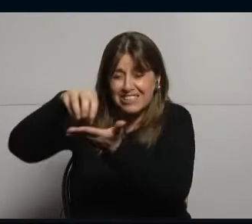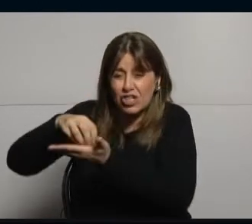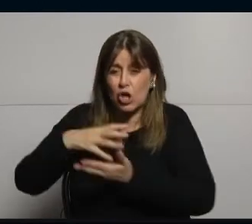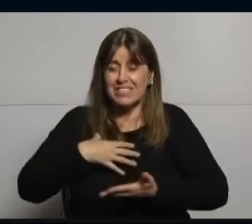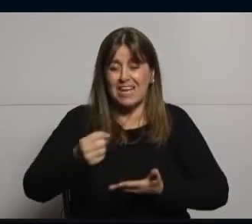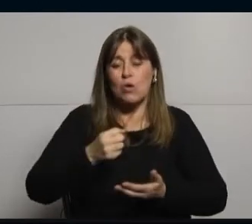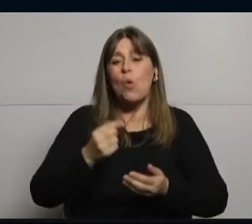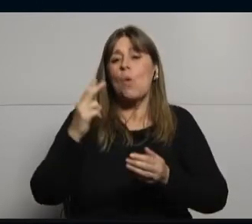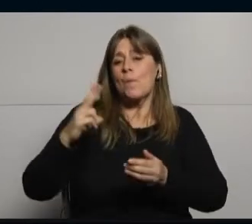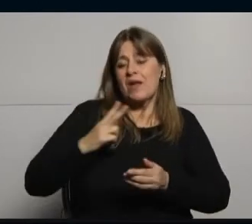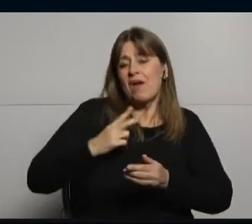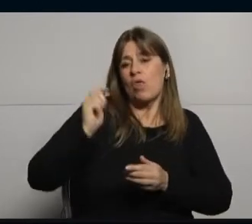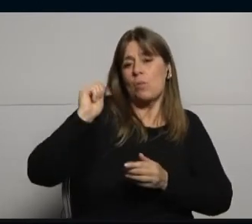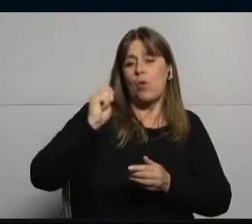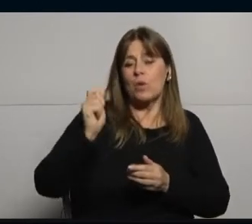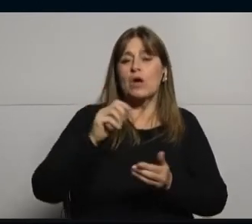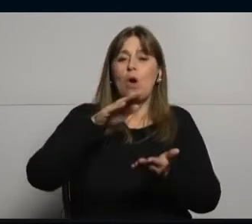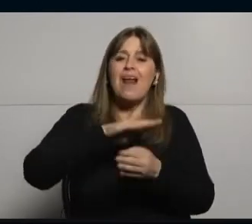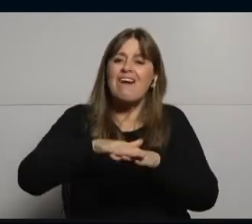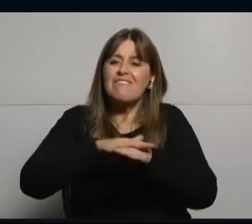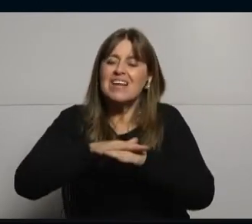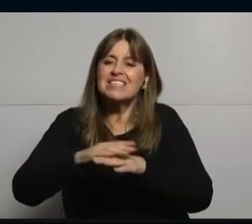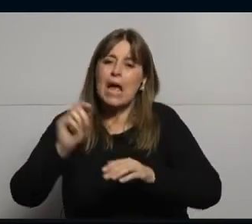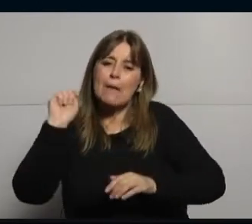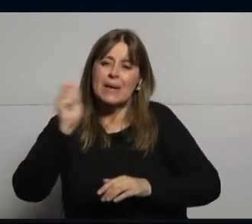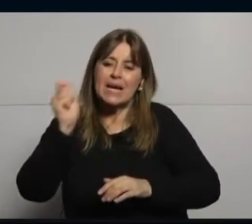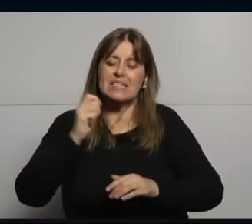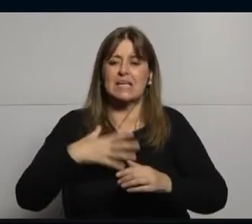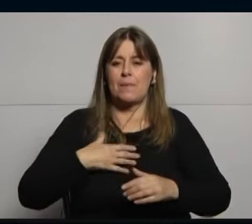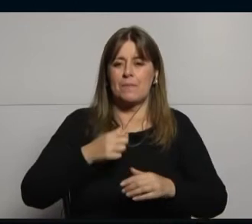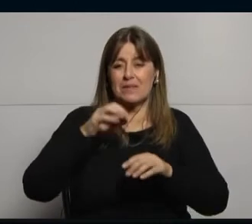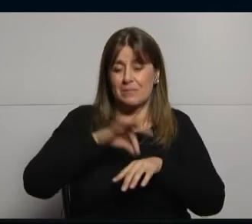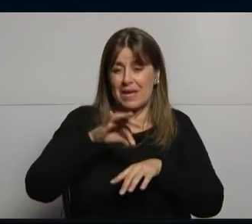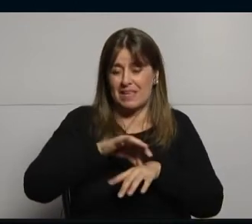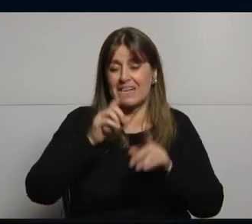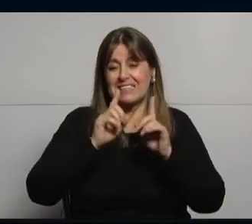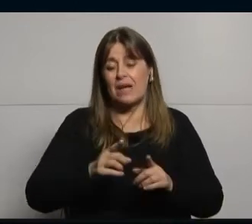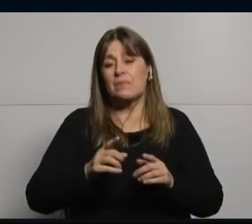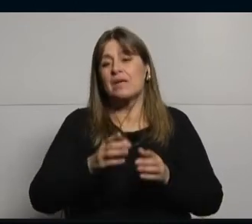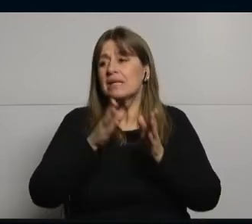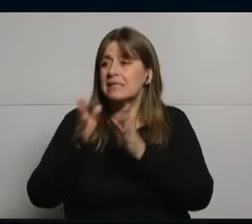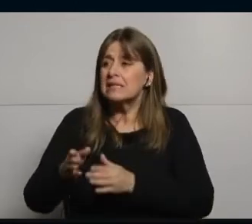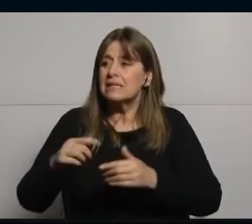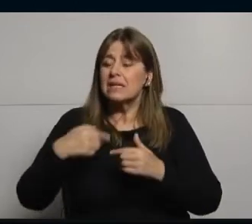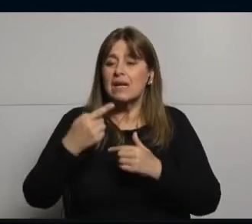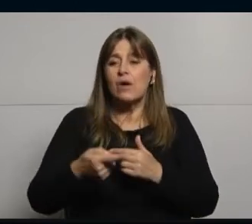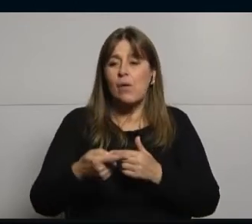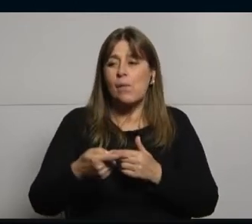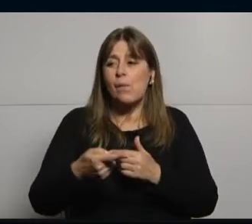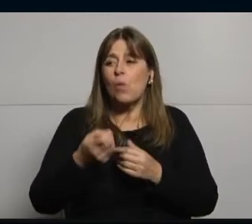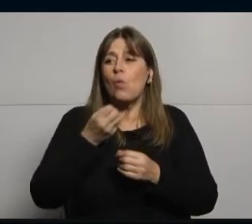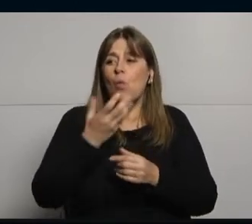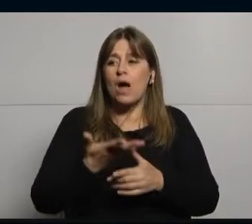como privados, y las bases de las emergencias médicas. En particular, que está la siguiente también,